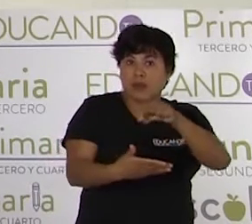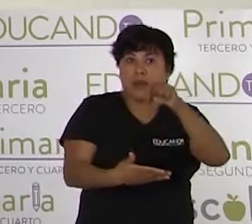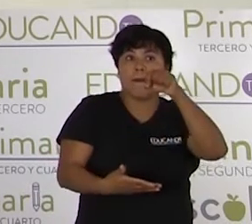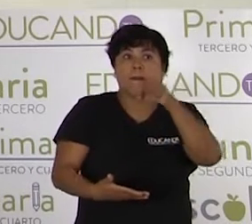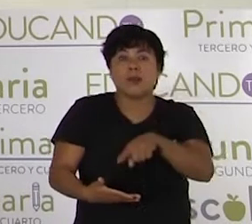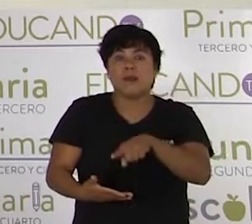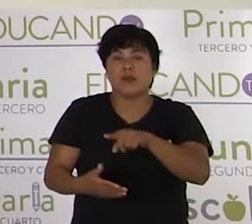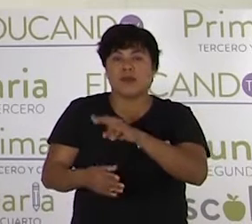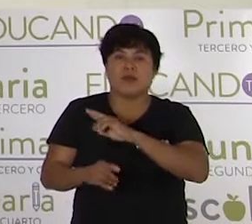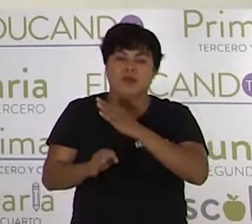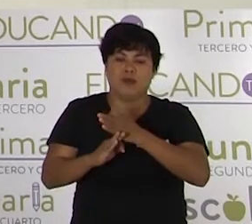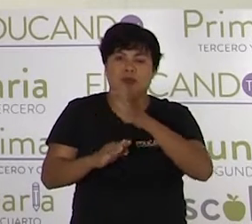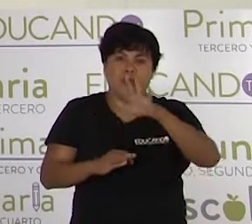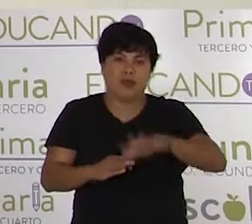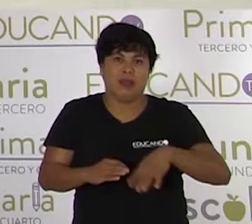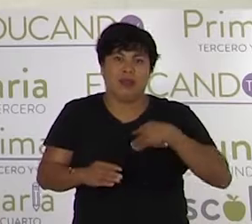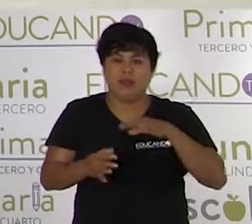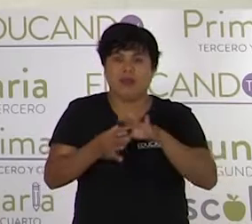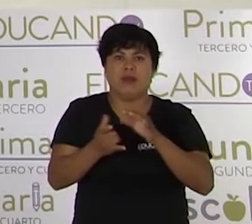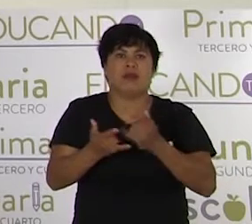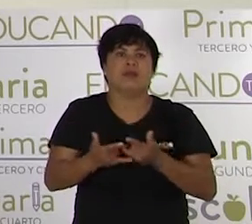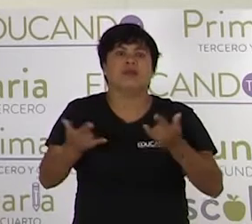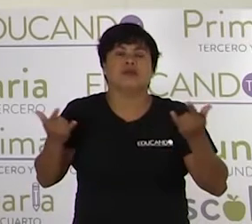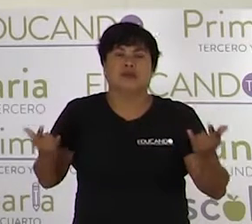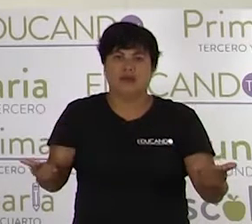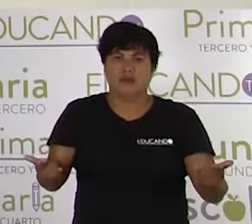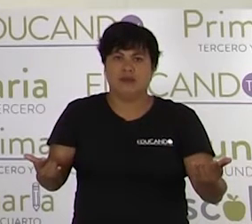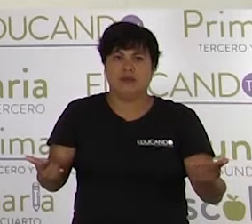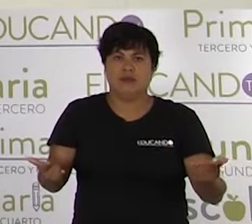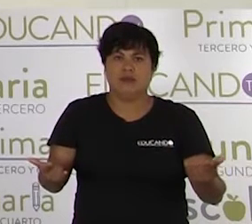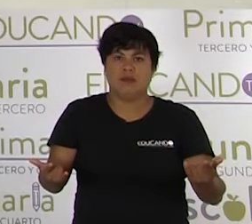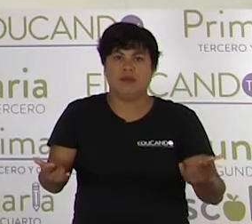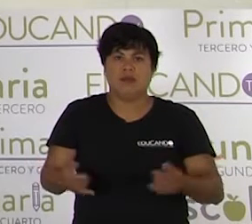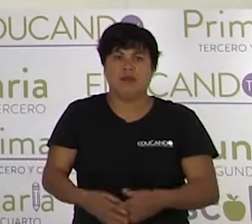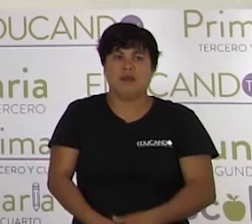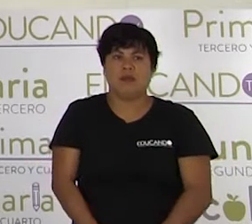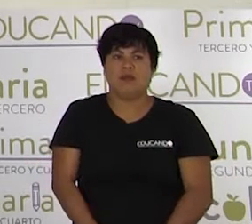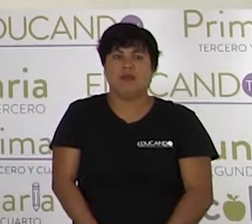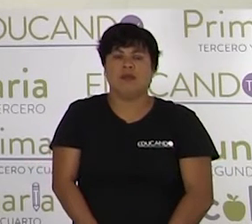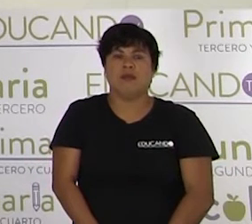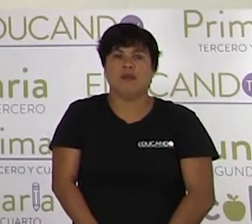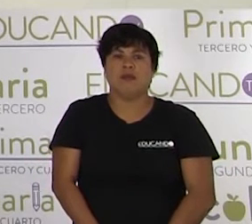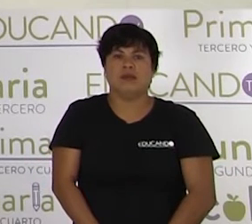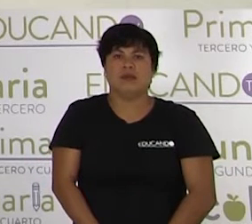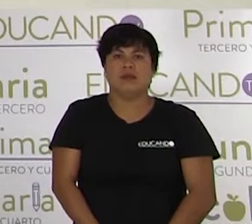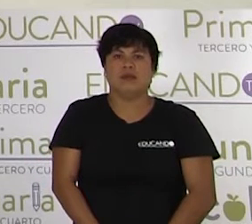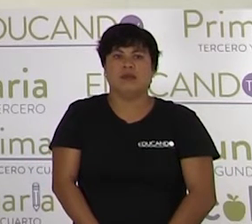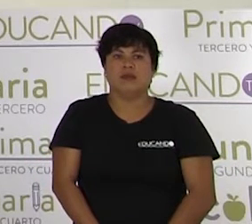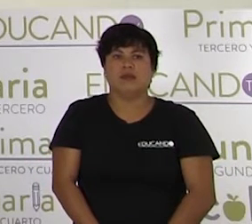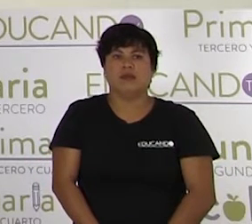nuestra leyenda.